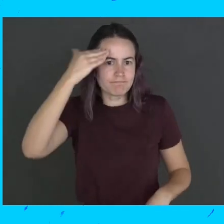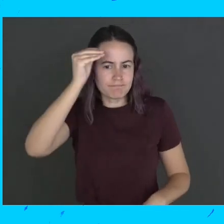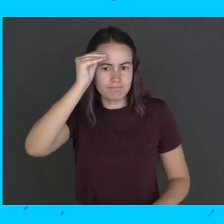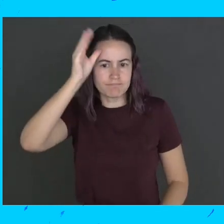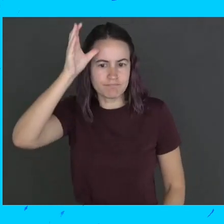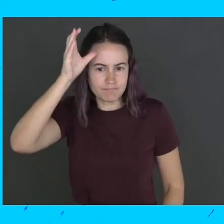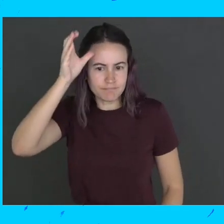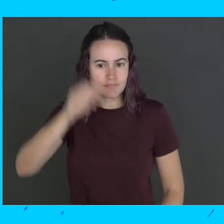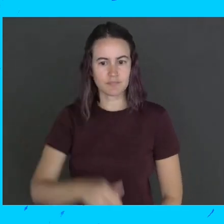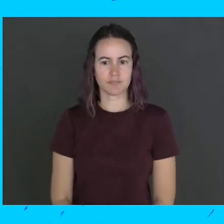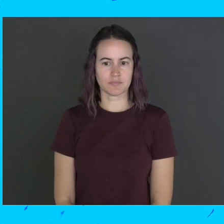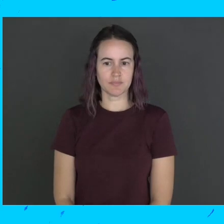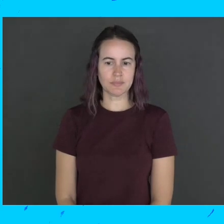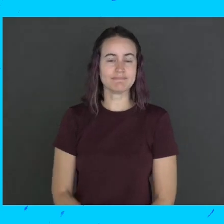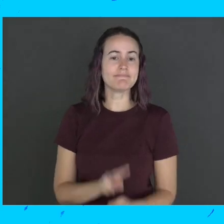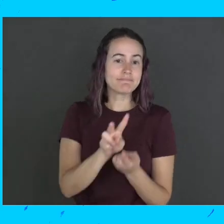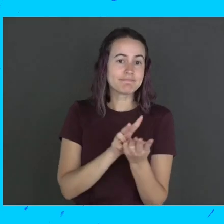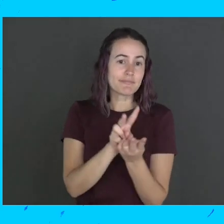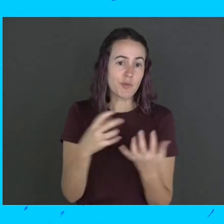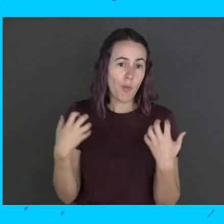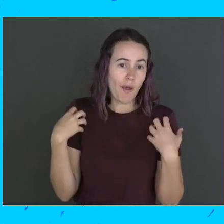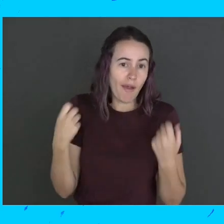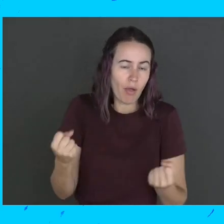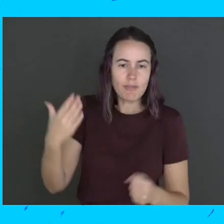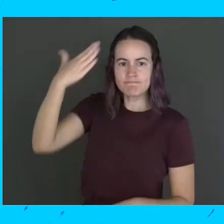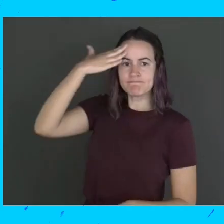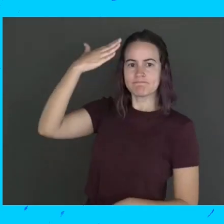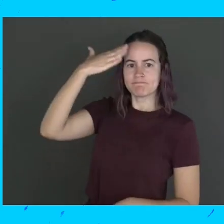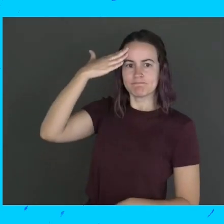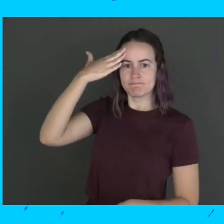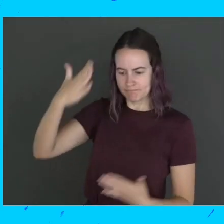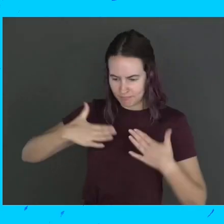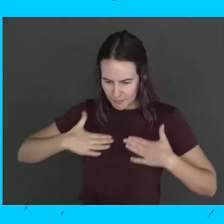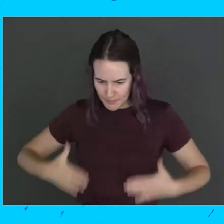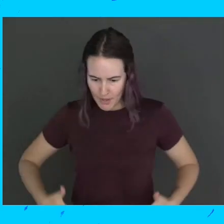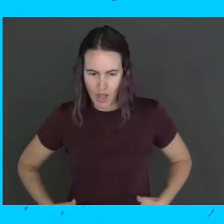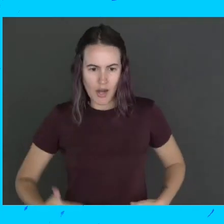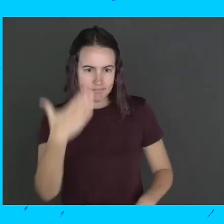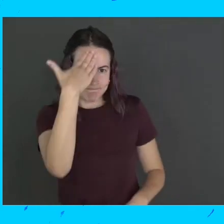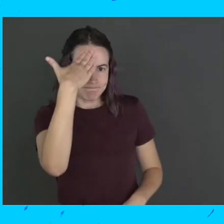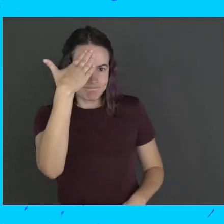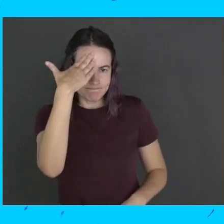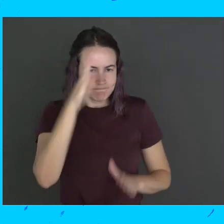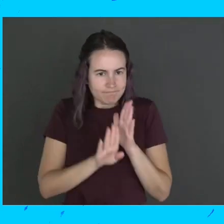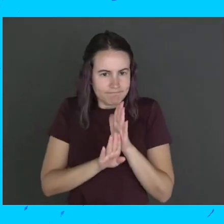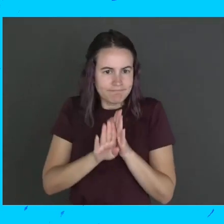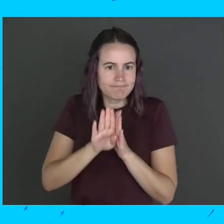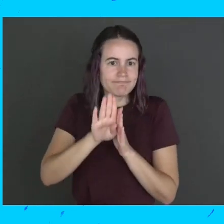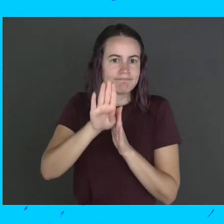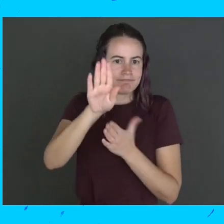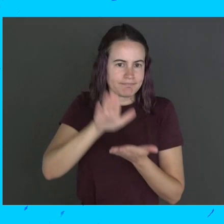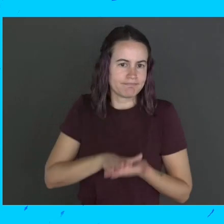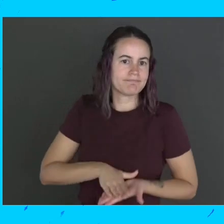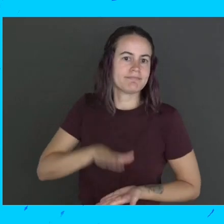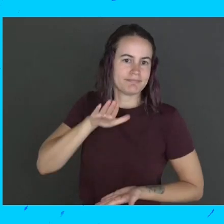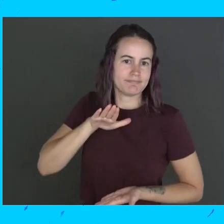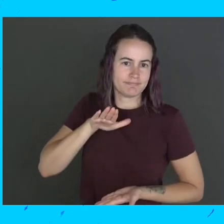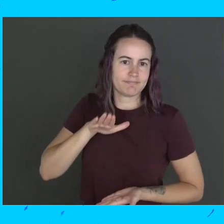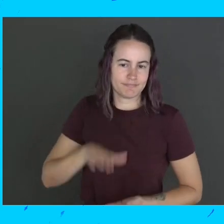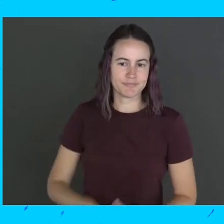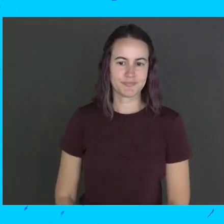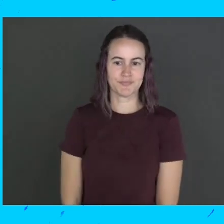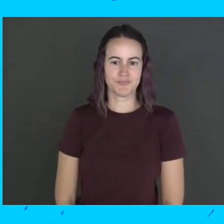a las metas educativas. Nuestro objetivo es que los jóvenes tomen las